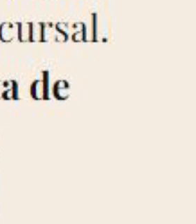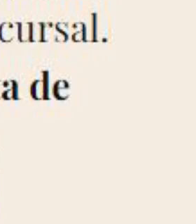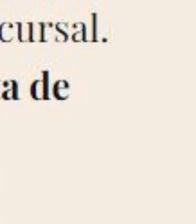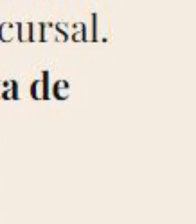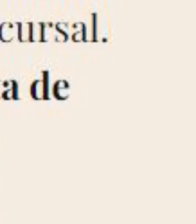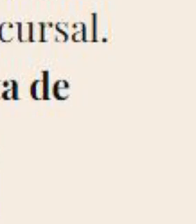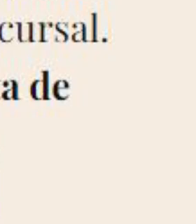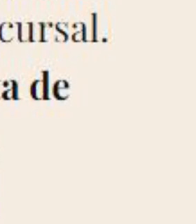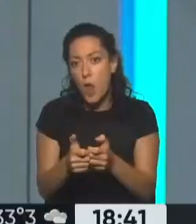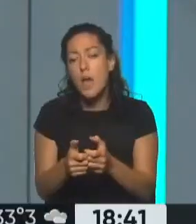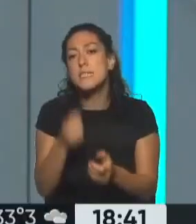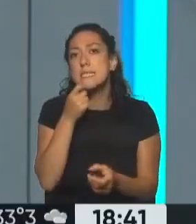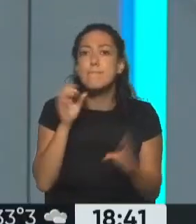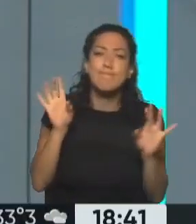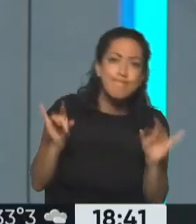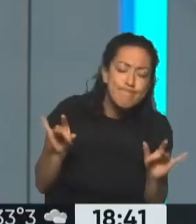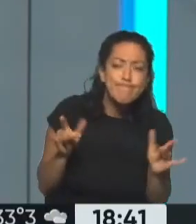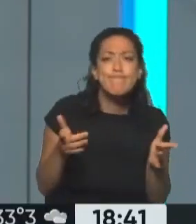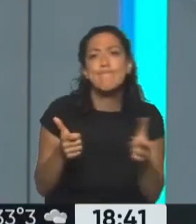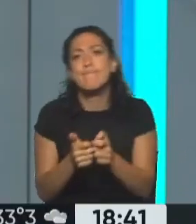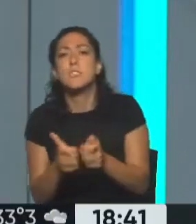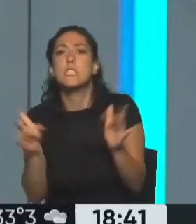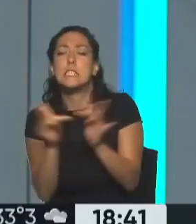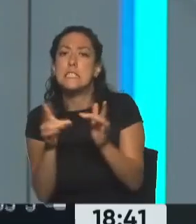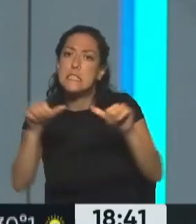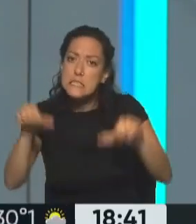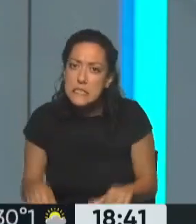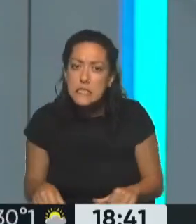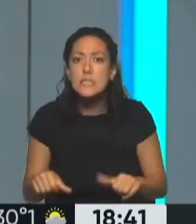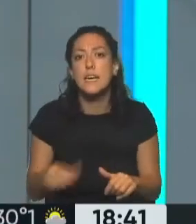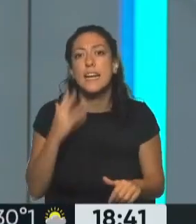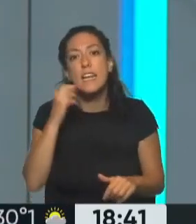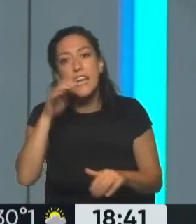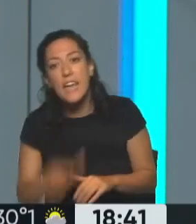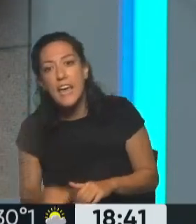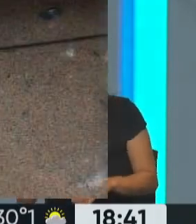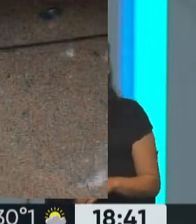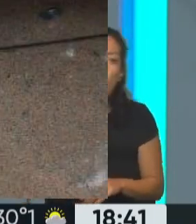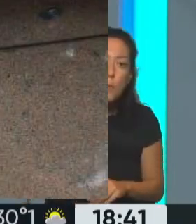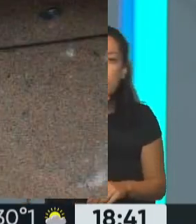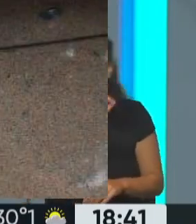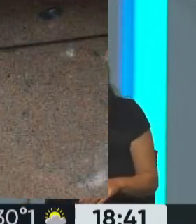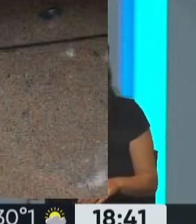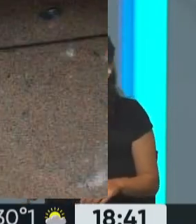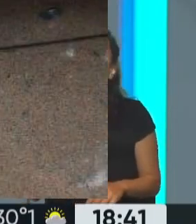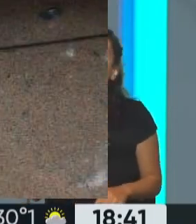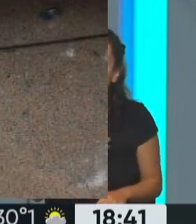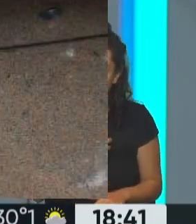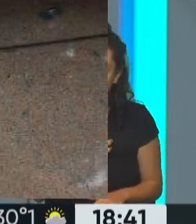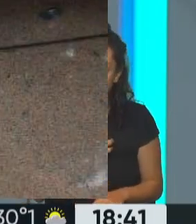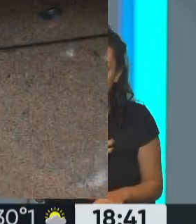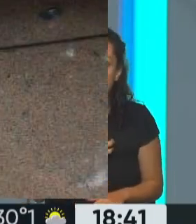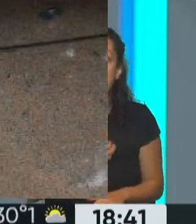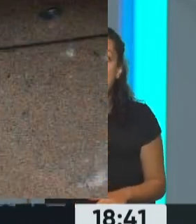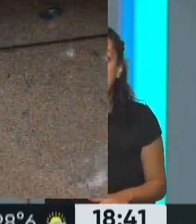general. ¿Cómo realizar la fe de vida si cobras en el Banco Superbill? El Banco Superbill ofrece cuatro formas